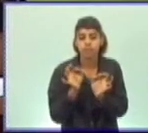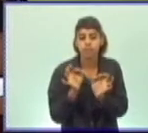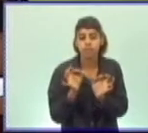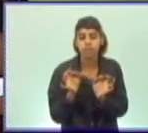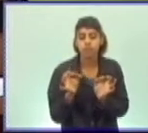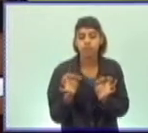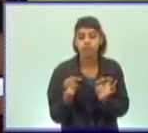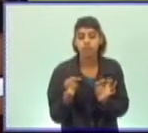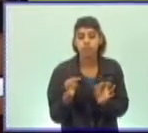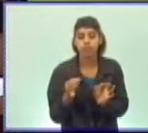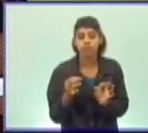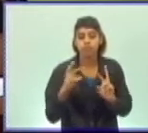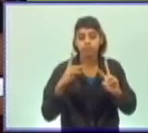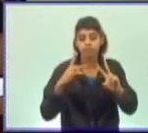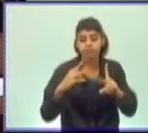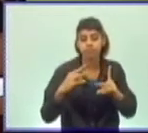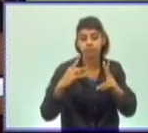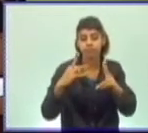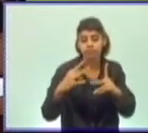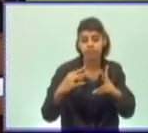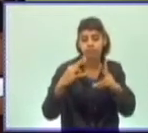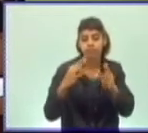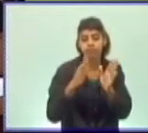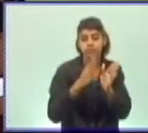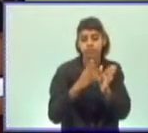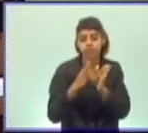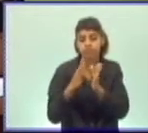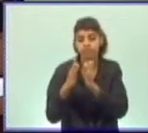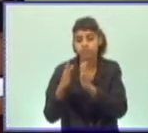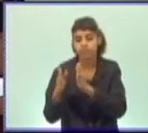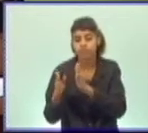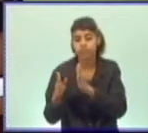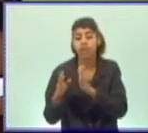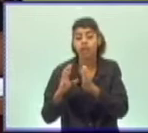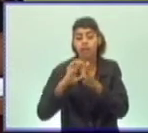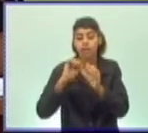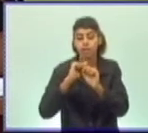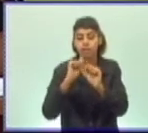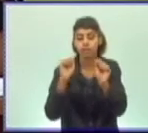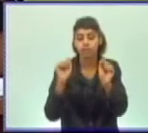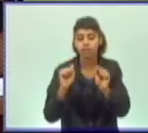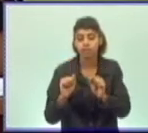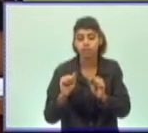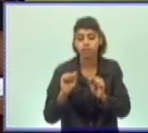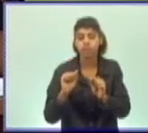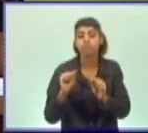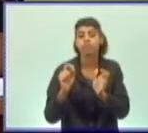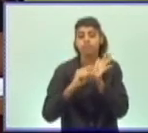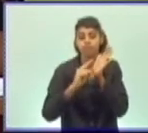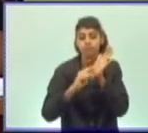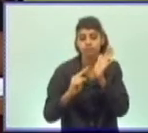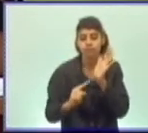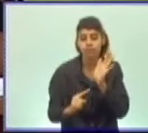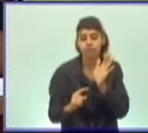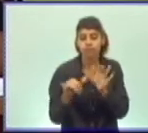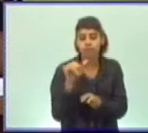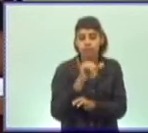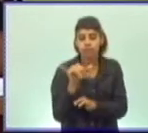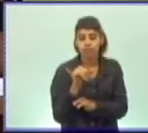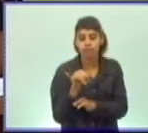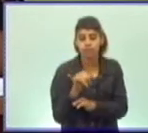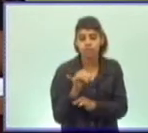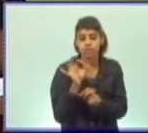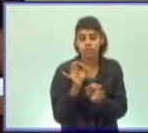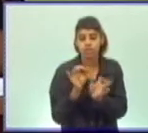precisamente en la repetición periódica de las estructuras electrónicas semejantes, fundamentalmente ¿de qué? De las capas o niveles